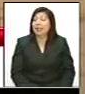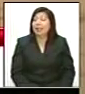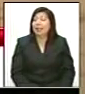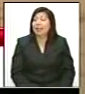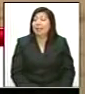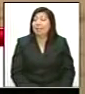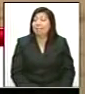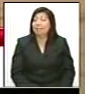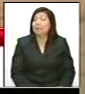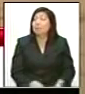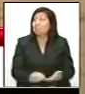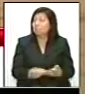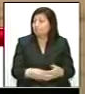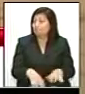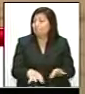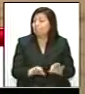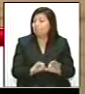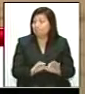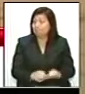Y lo importante,